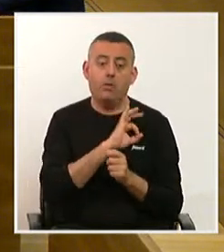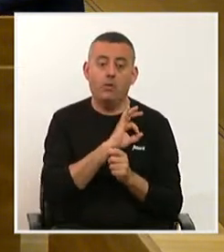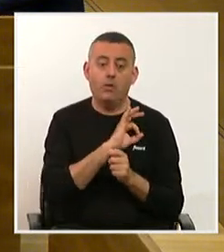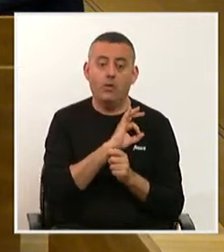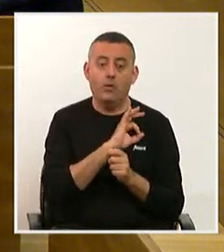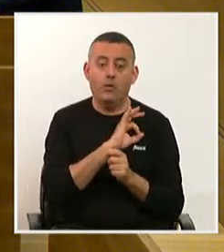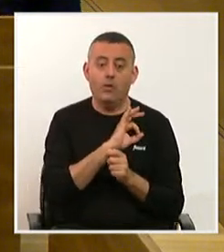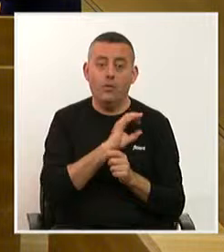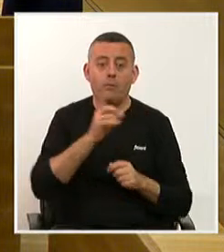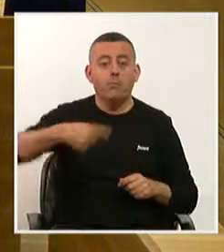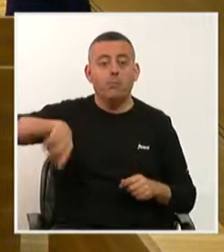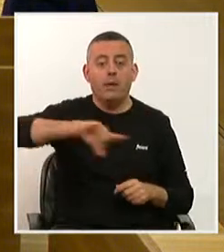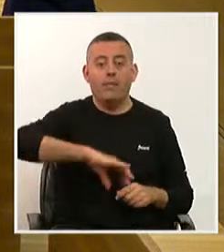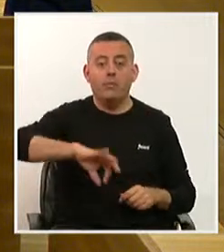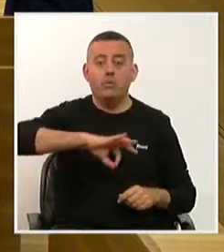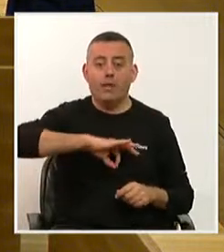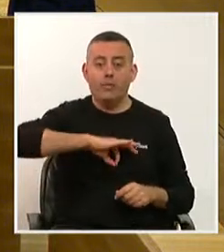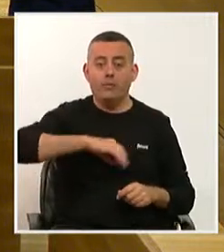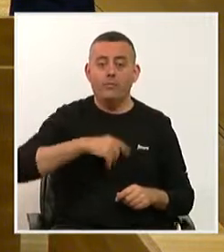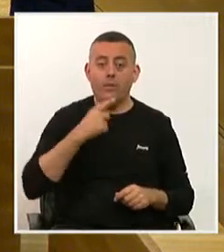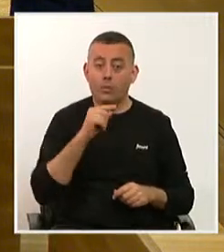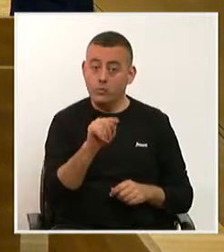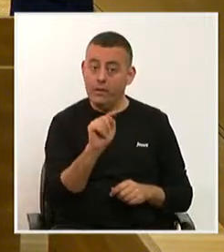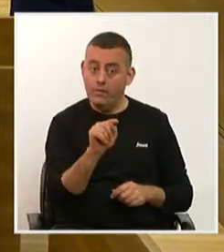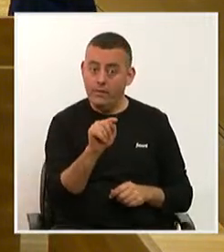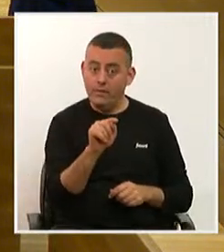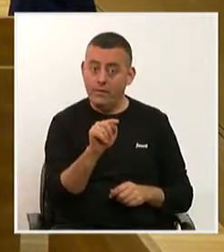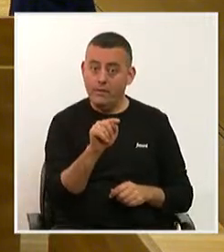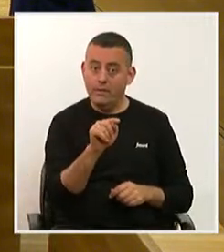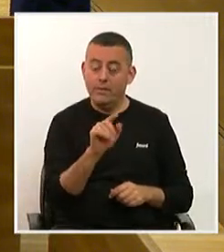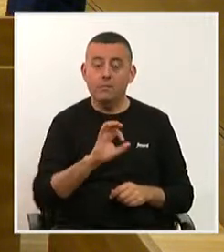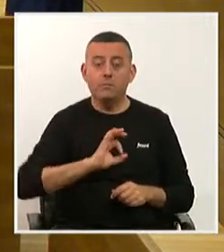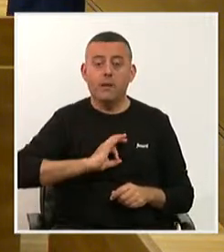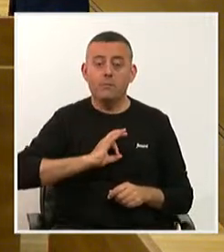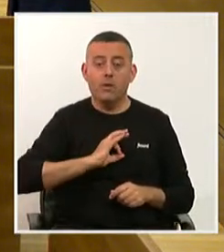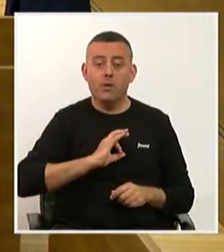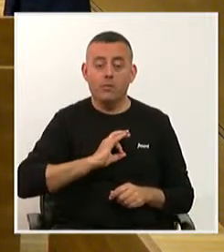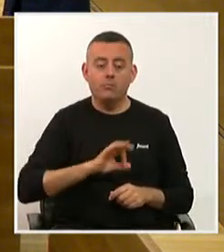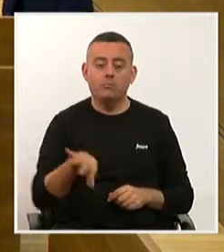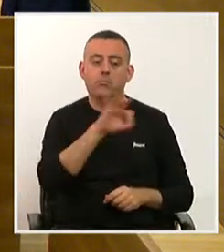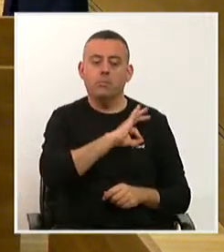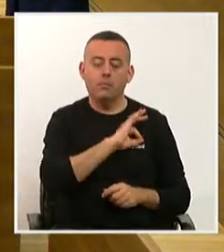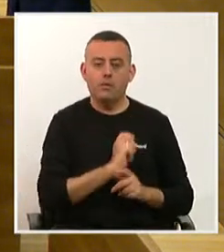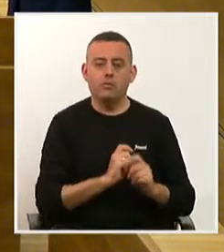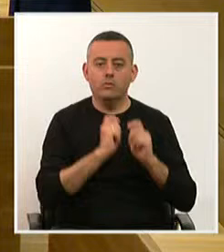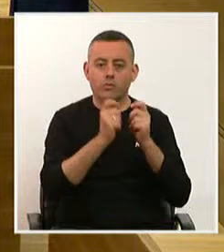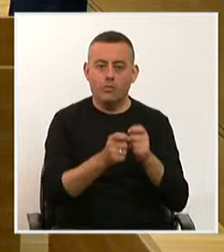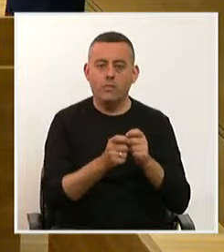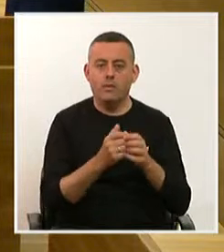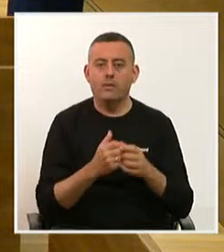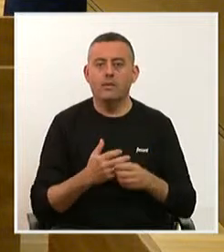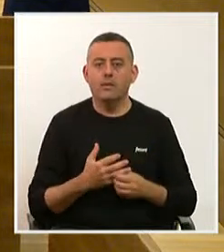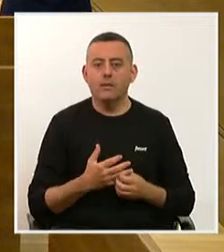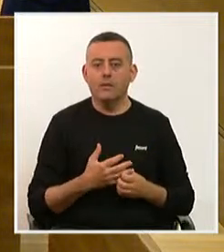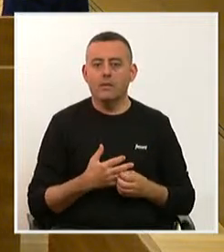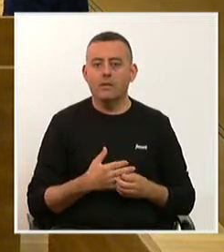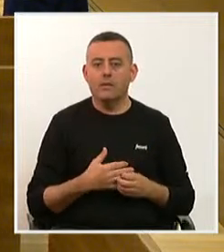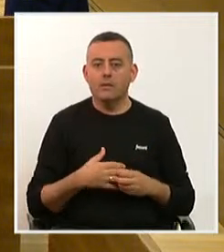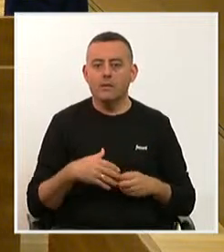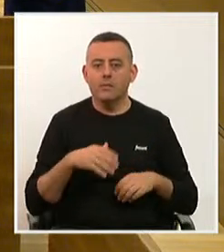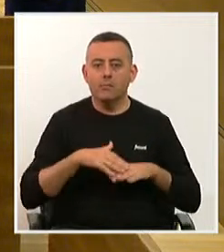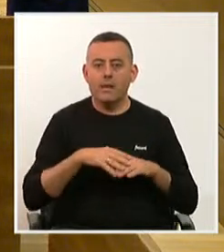quear el PR la deama y to Es unor que